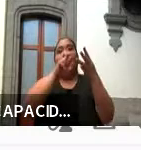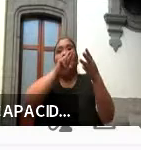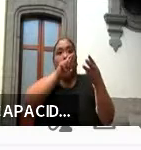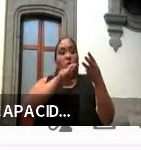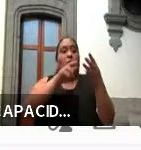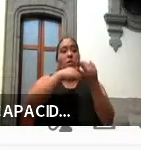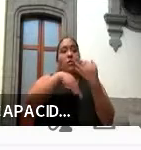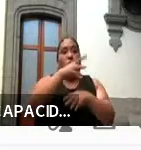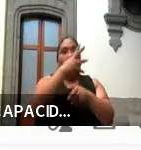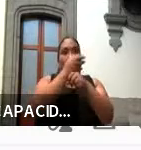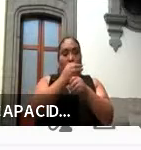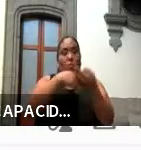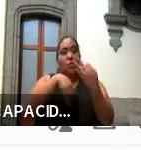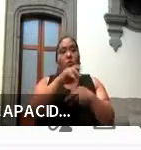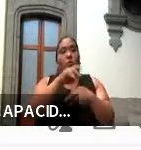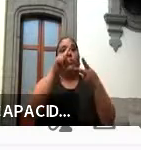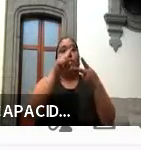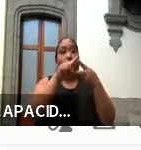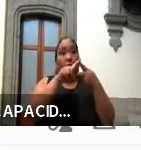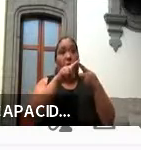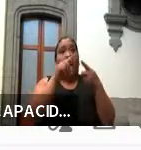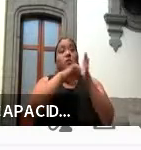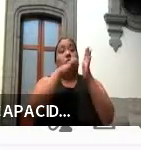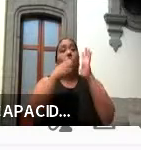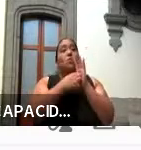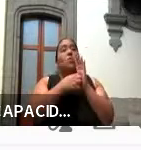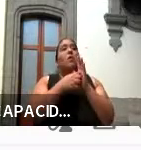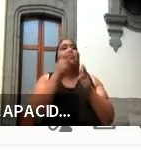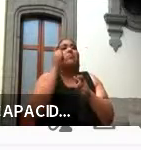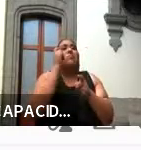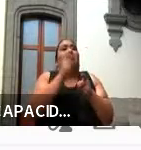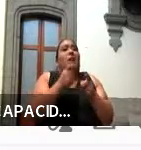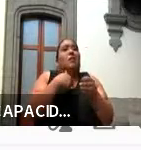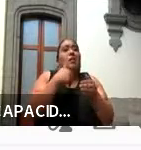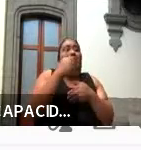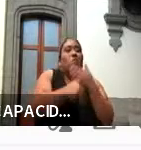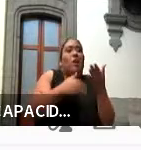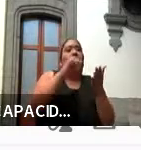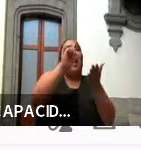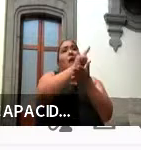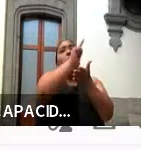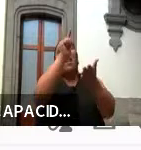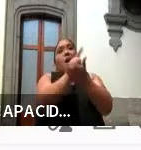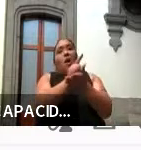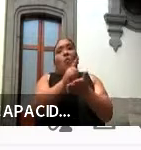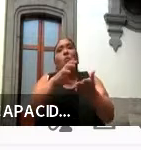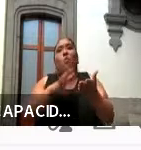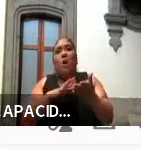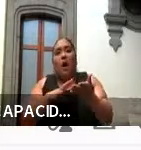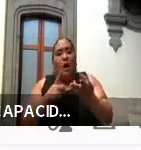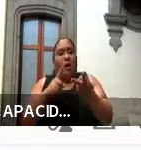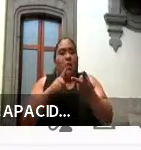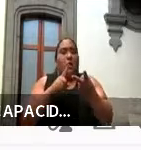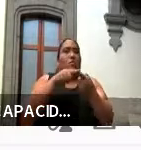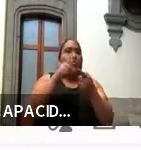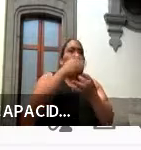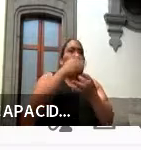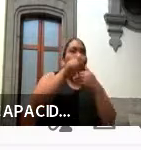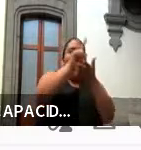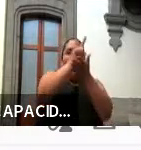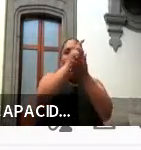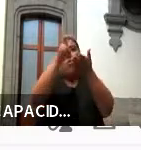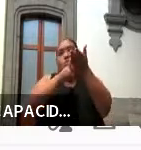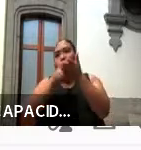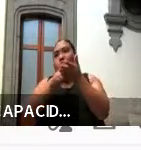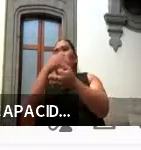indicadores estructurales justamente se plantea cuál es el marco normativo existente, cuáles son las políticas, los planes y